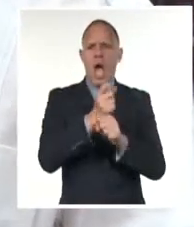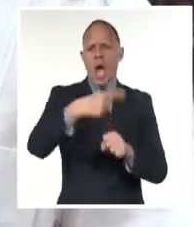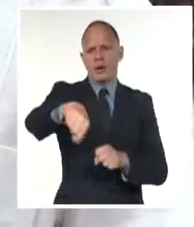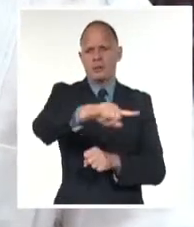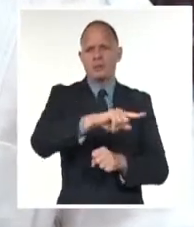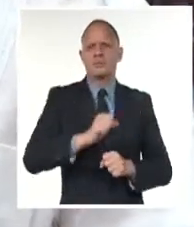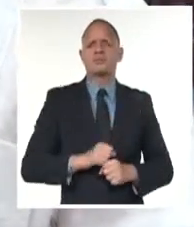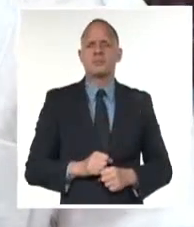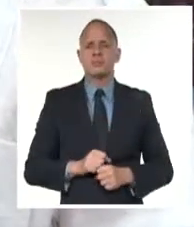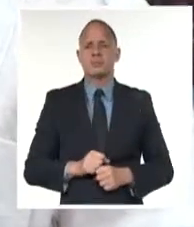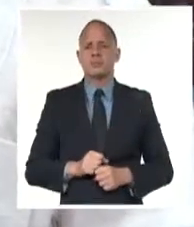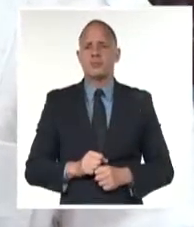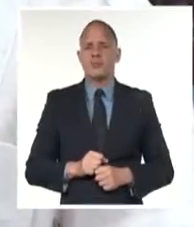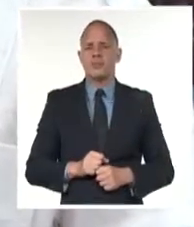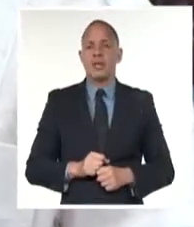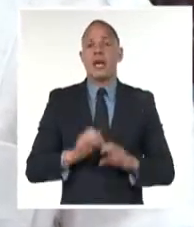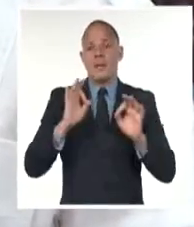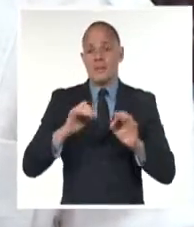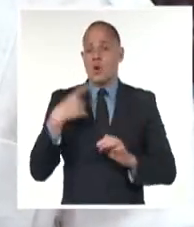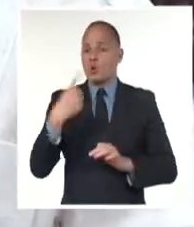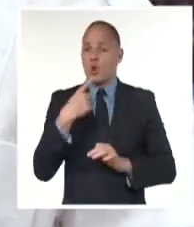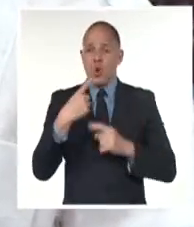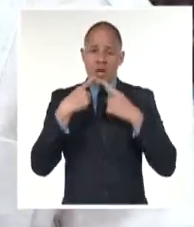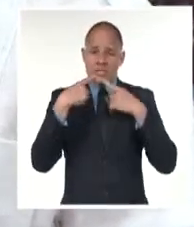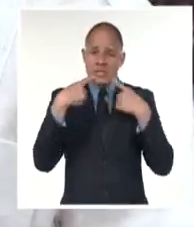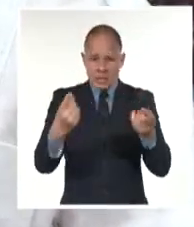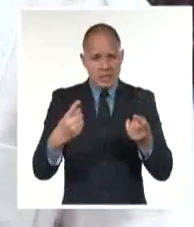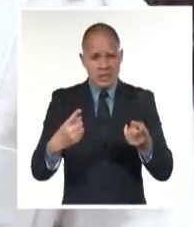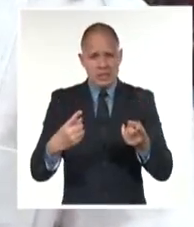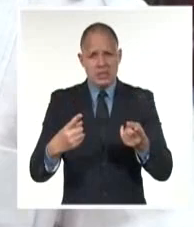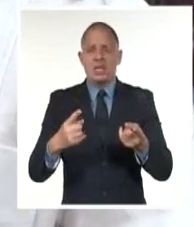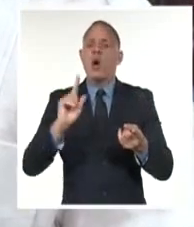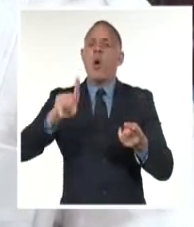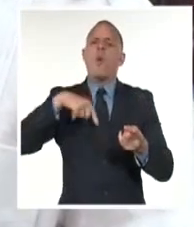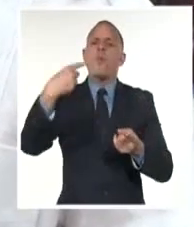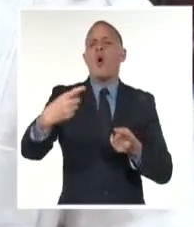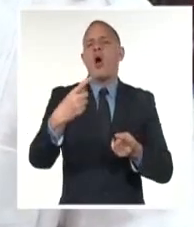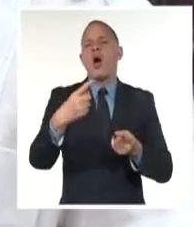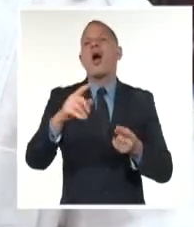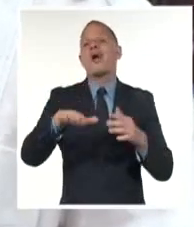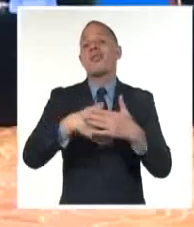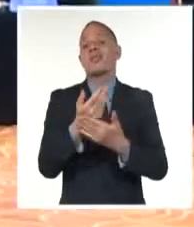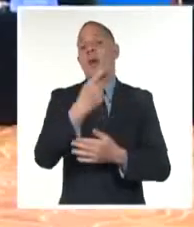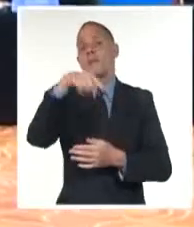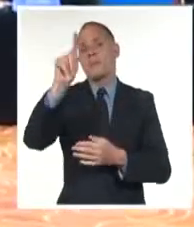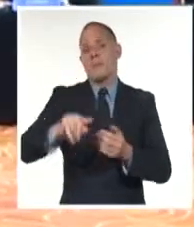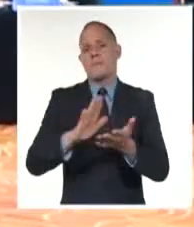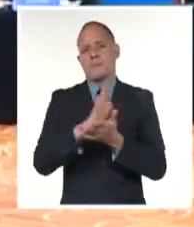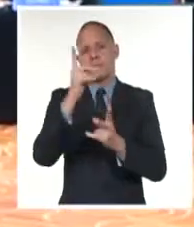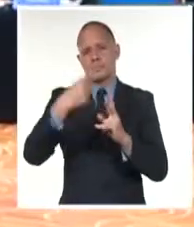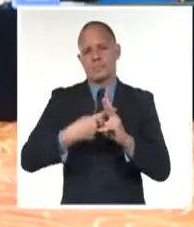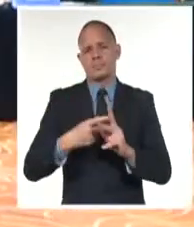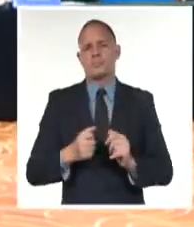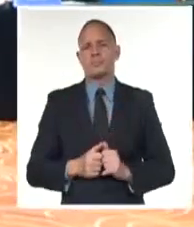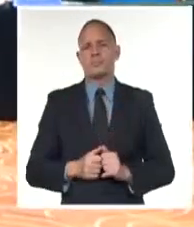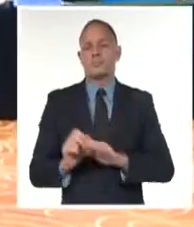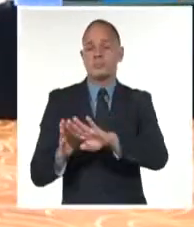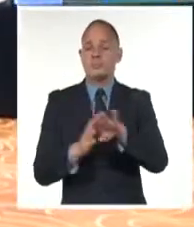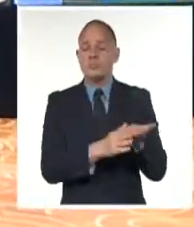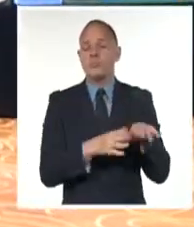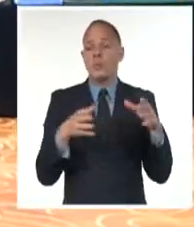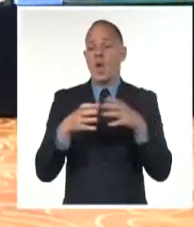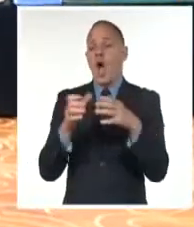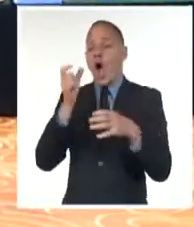Así lo proclamaremos al mundo el próximo 1 de mayo. Por su parte, el presidente